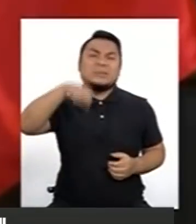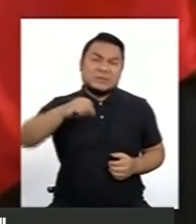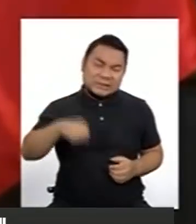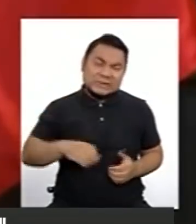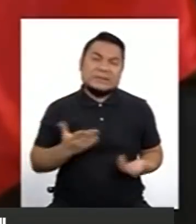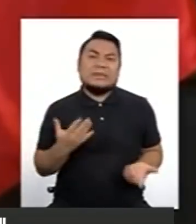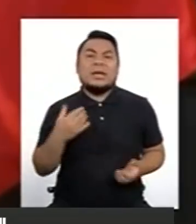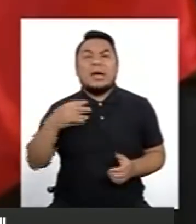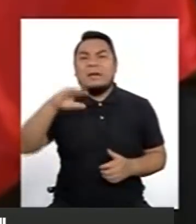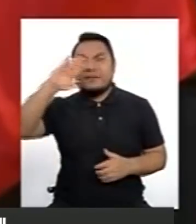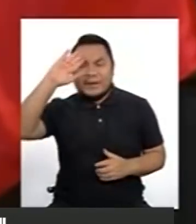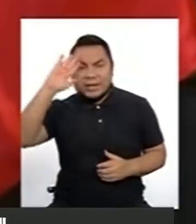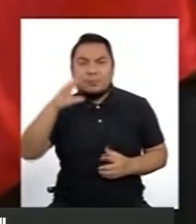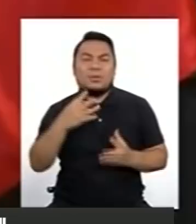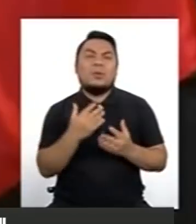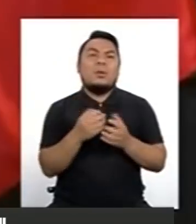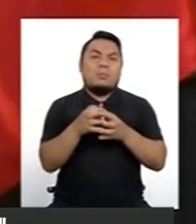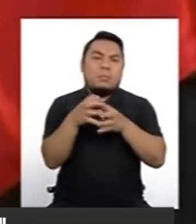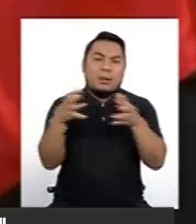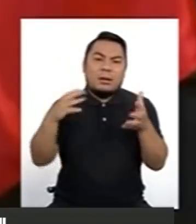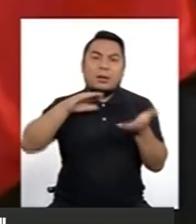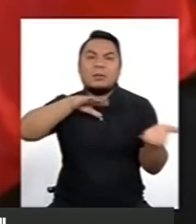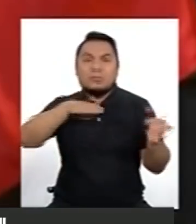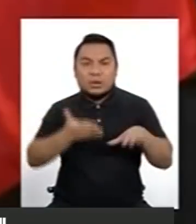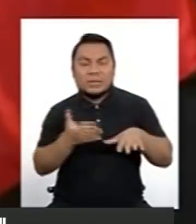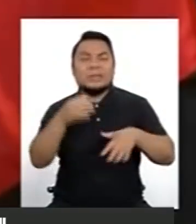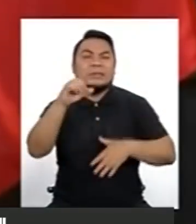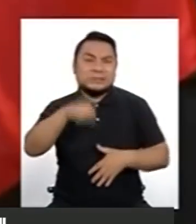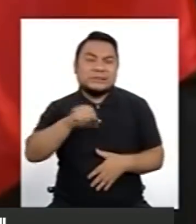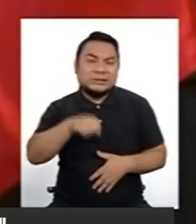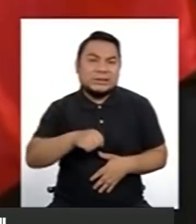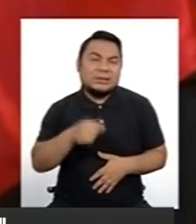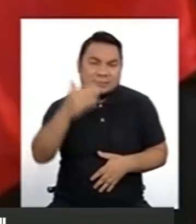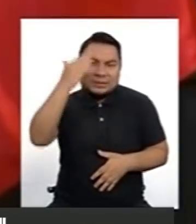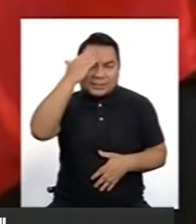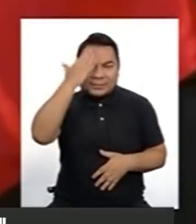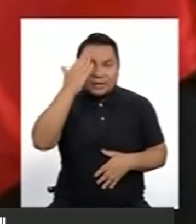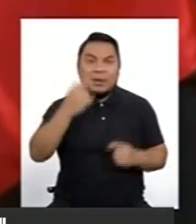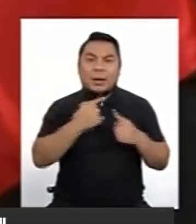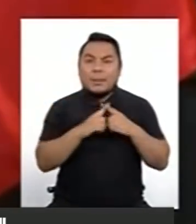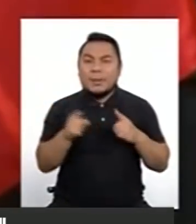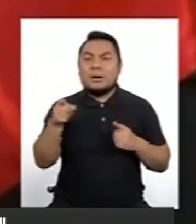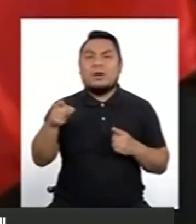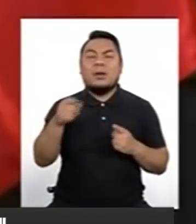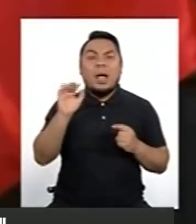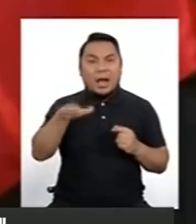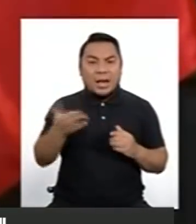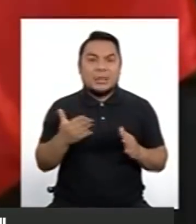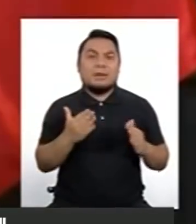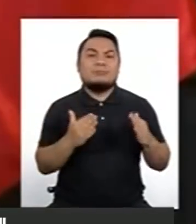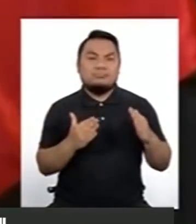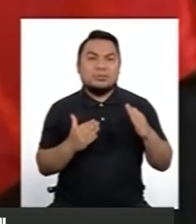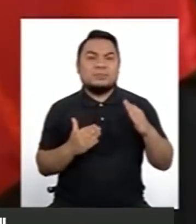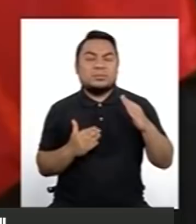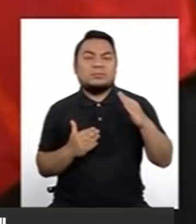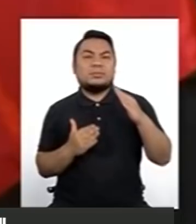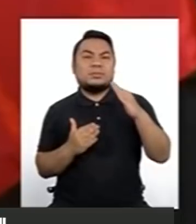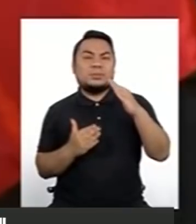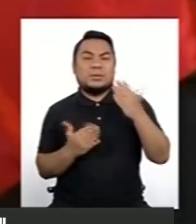esfuerzo, terminó el paciente fallecido, tenemos otra curva y